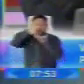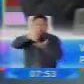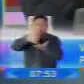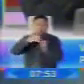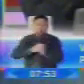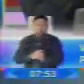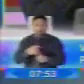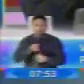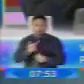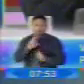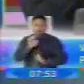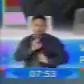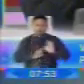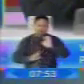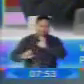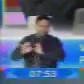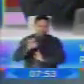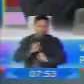pueda evaluar